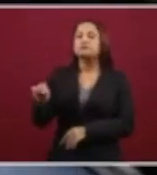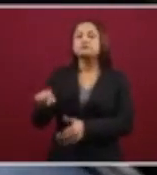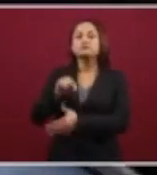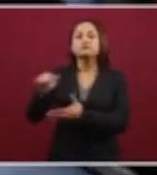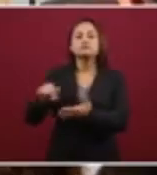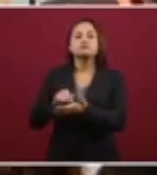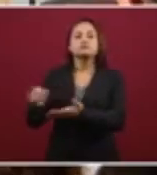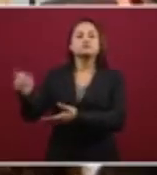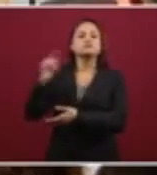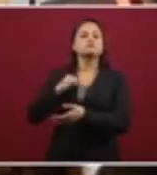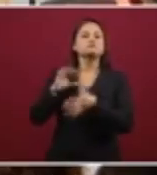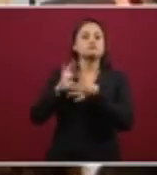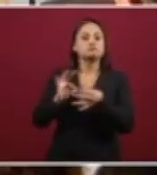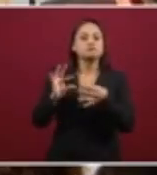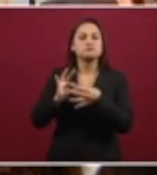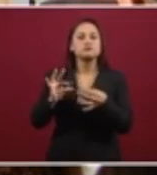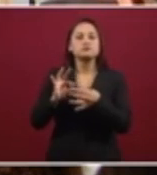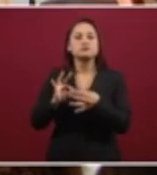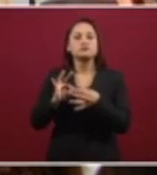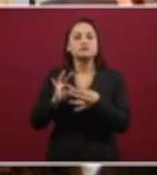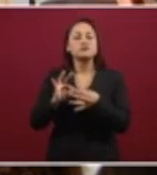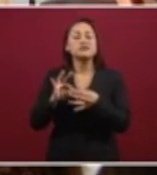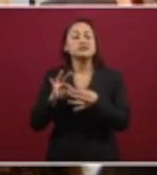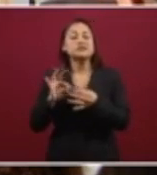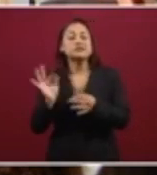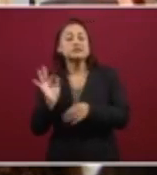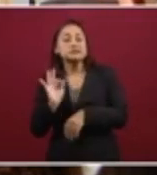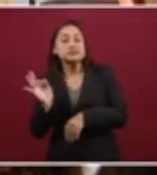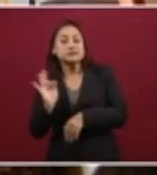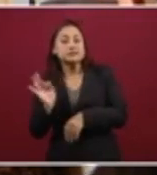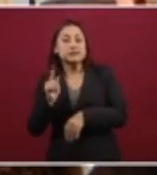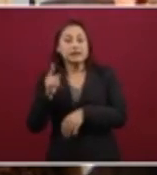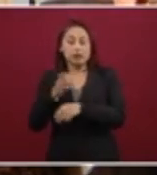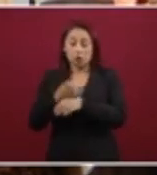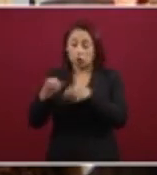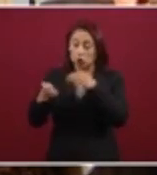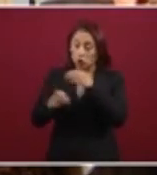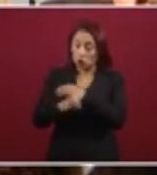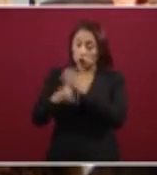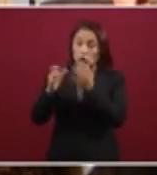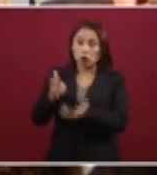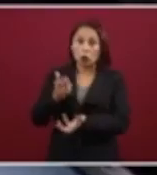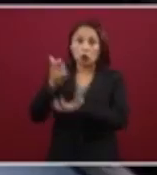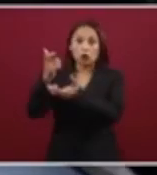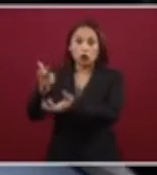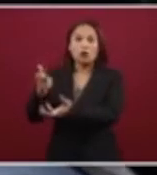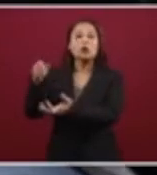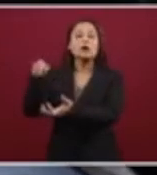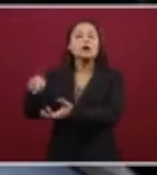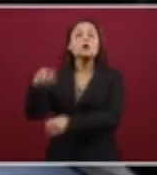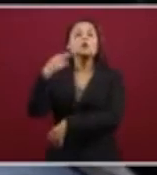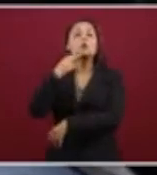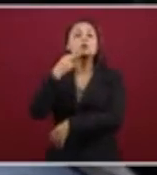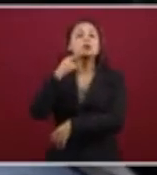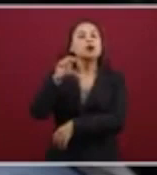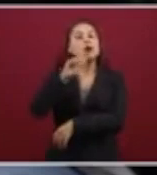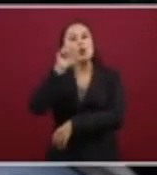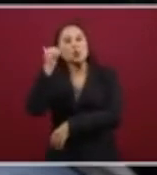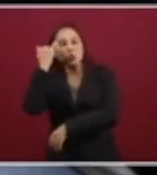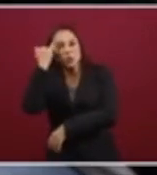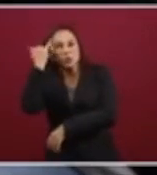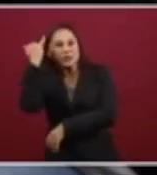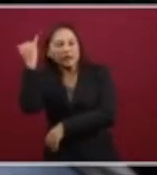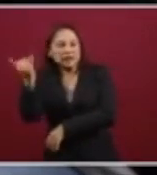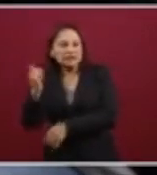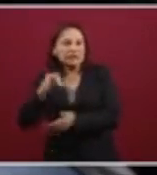parte de, al menos parte de este producto era utilizado para cuestiones ilícitas durante este